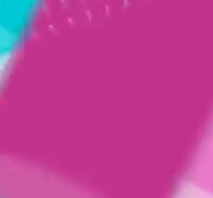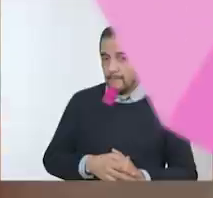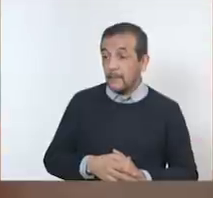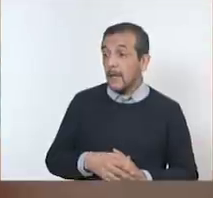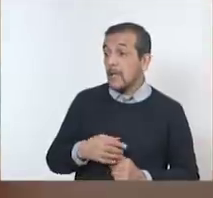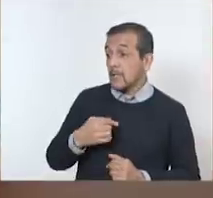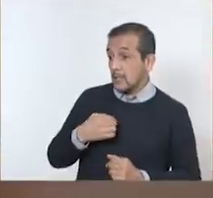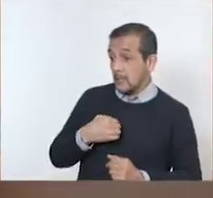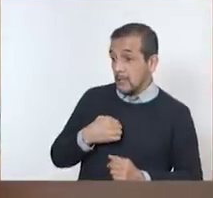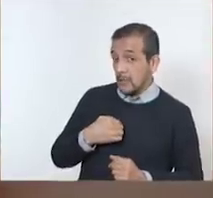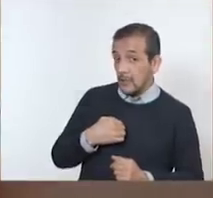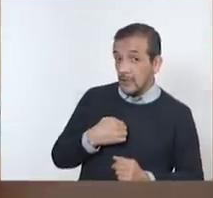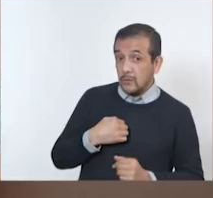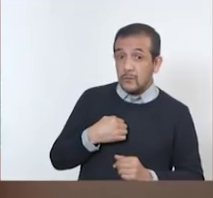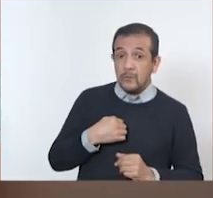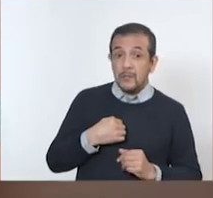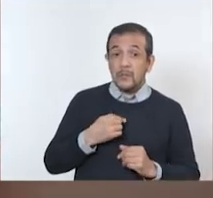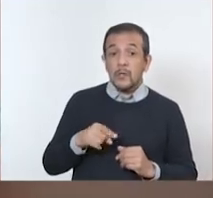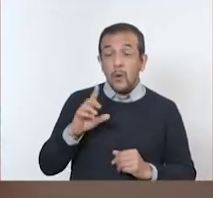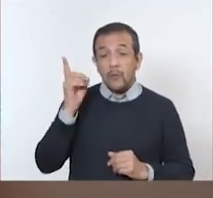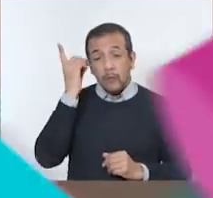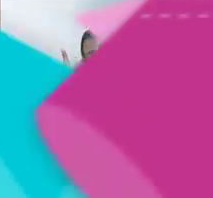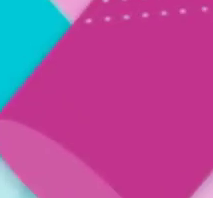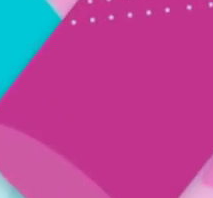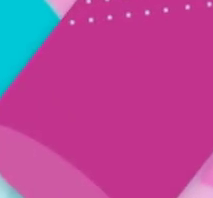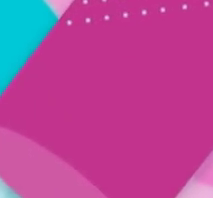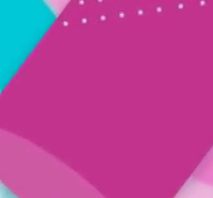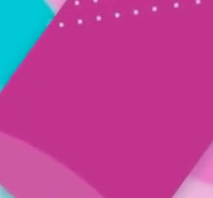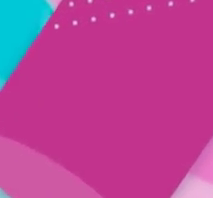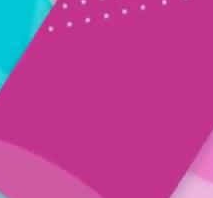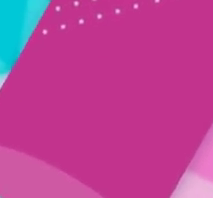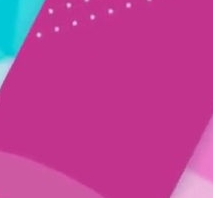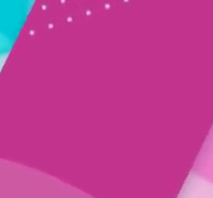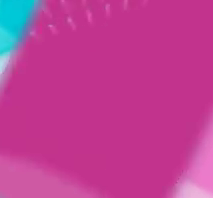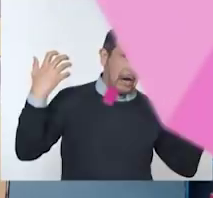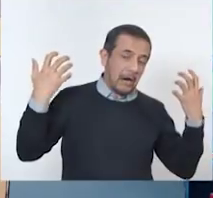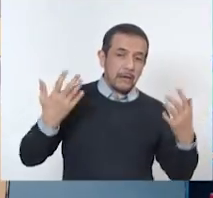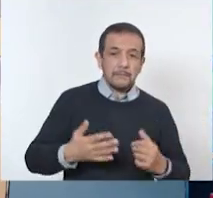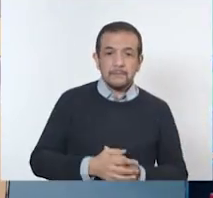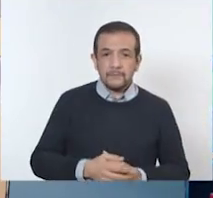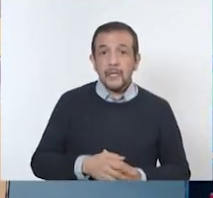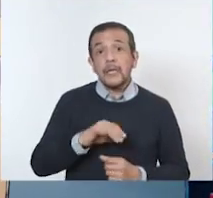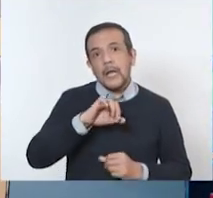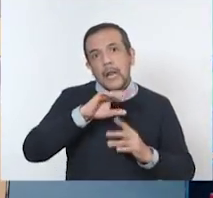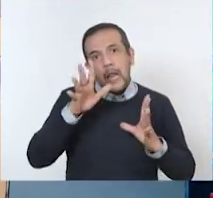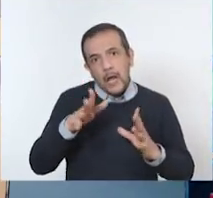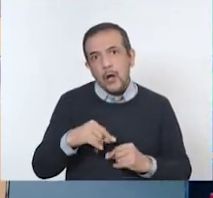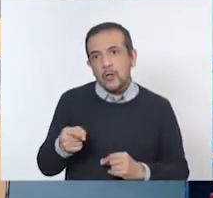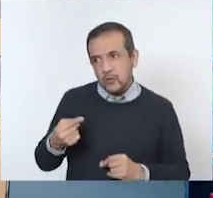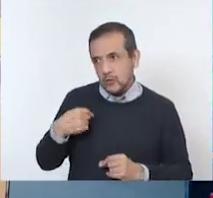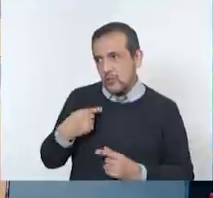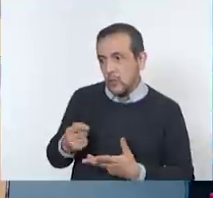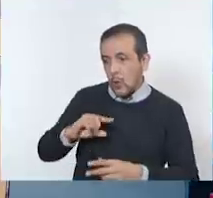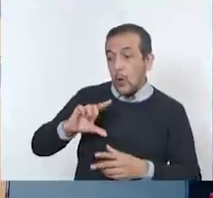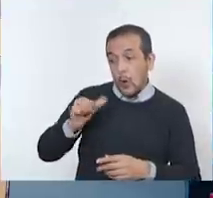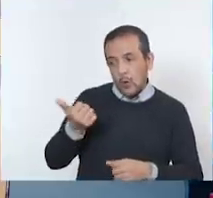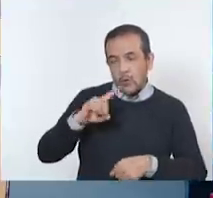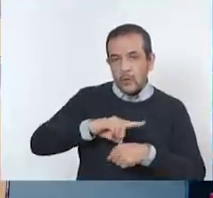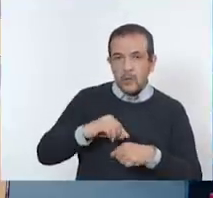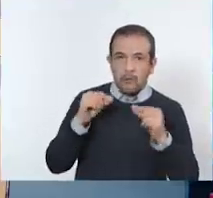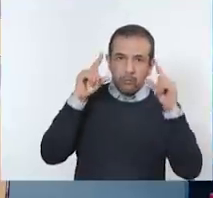Despierto de malas porque no dormí bien. No, definitivamente al día siguiente voy a estar con